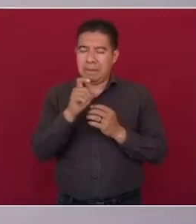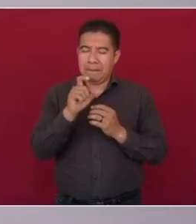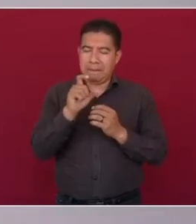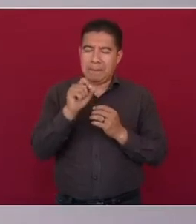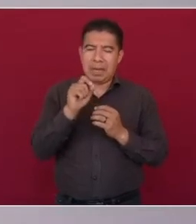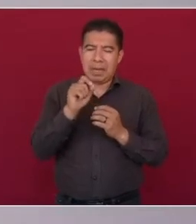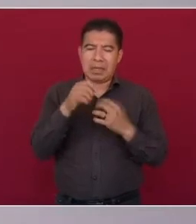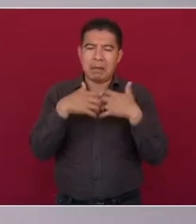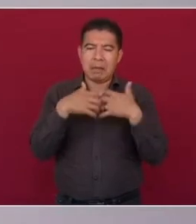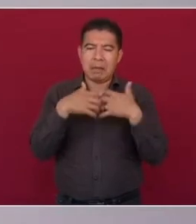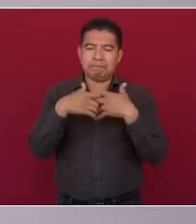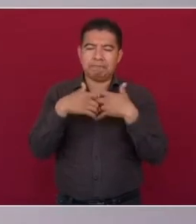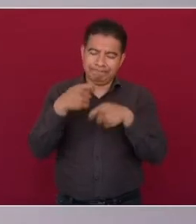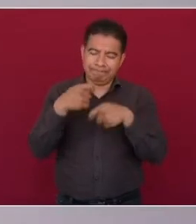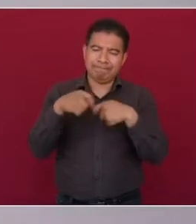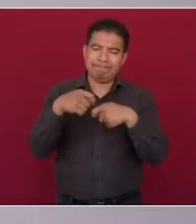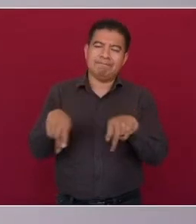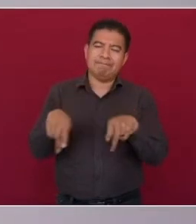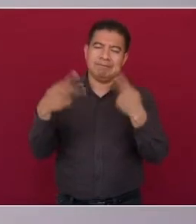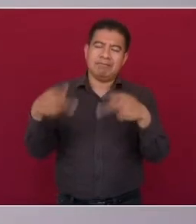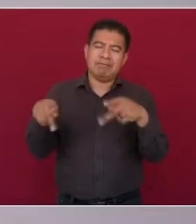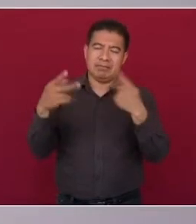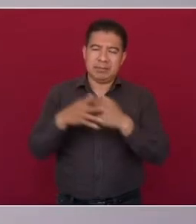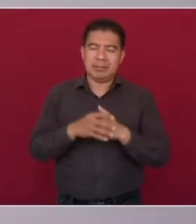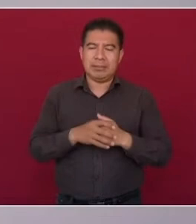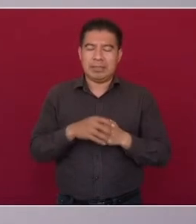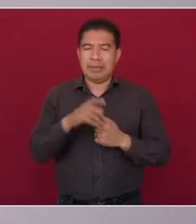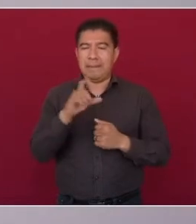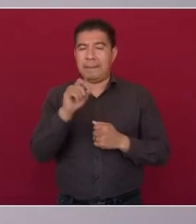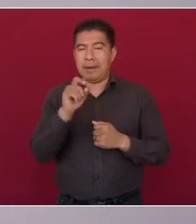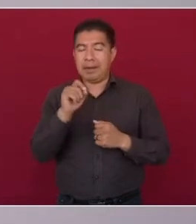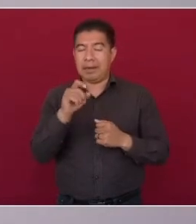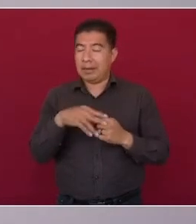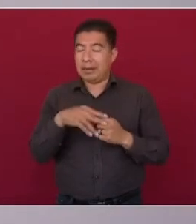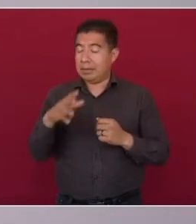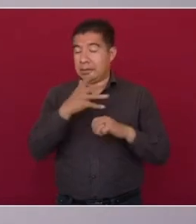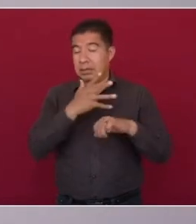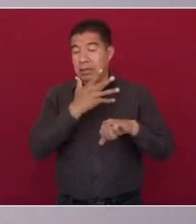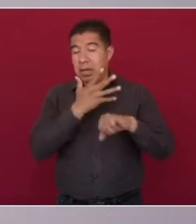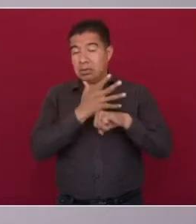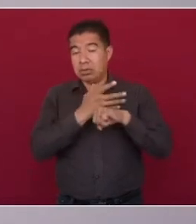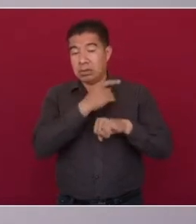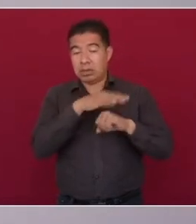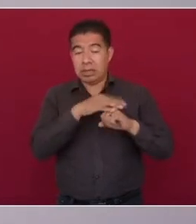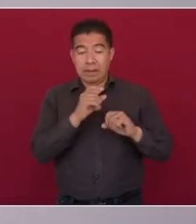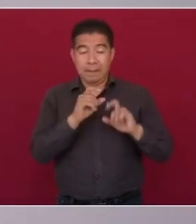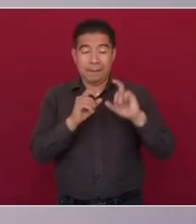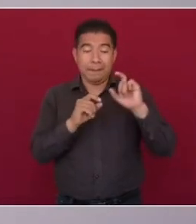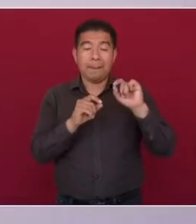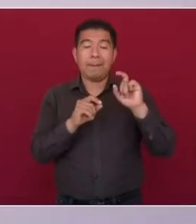20 refinerías en venta en Estados Unidos.